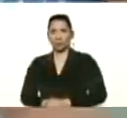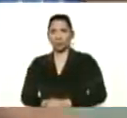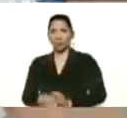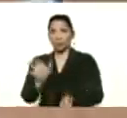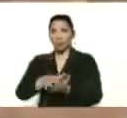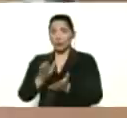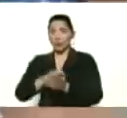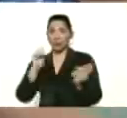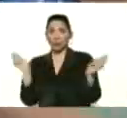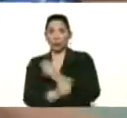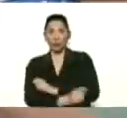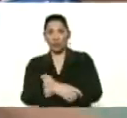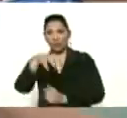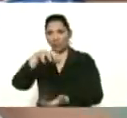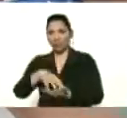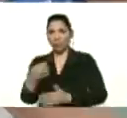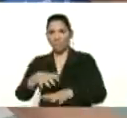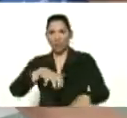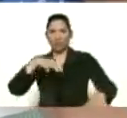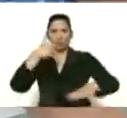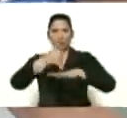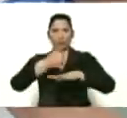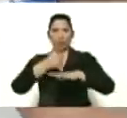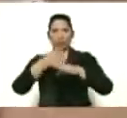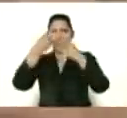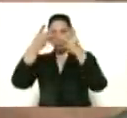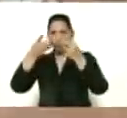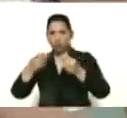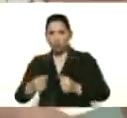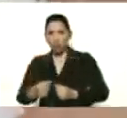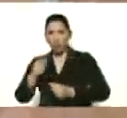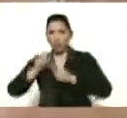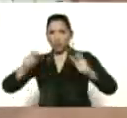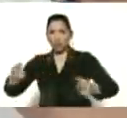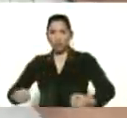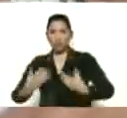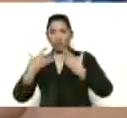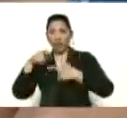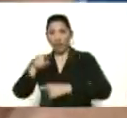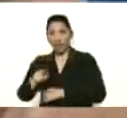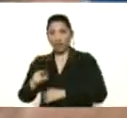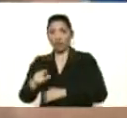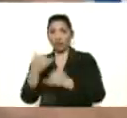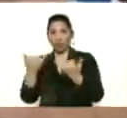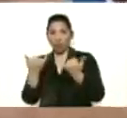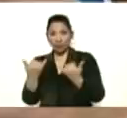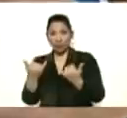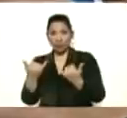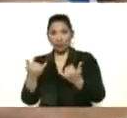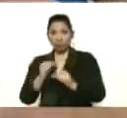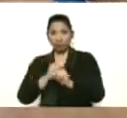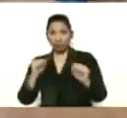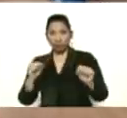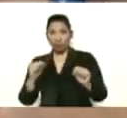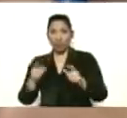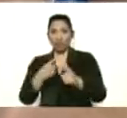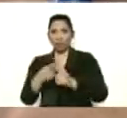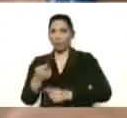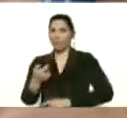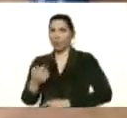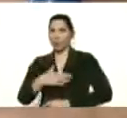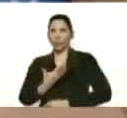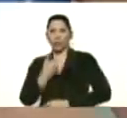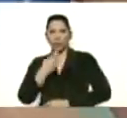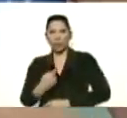y se convierte en el estado con el mayor número de casos, y como son casos de reciente aparición, son muy pocos los que podríamos decir